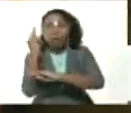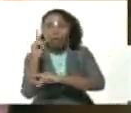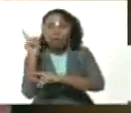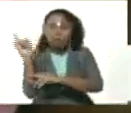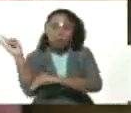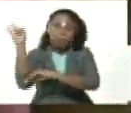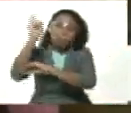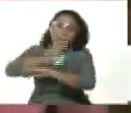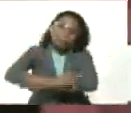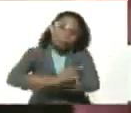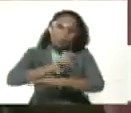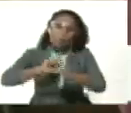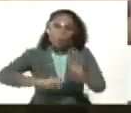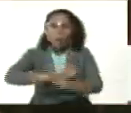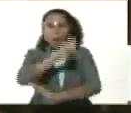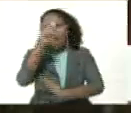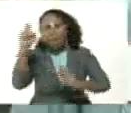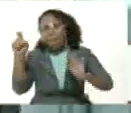cubrió completo